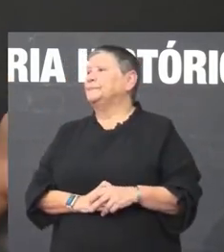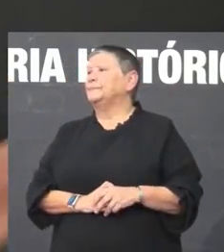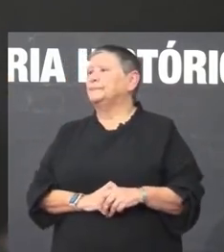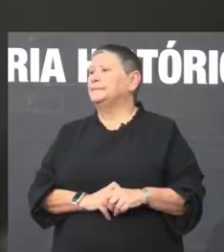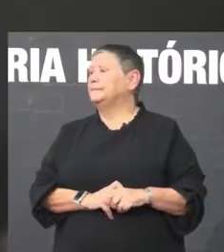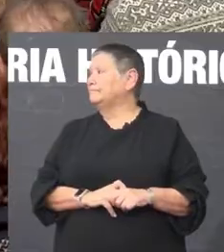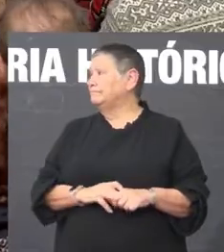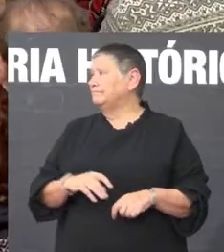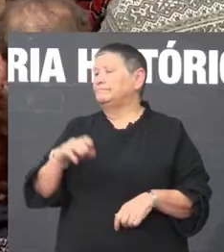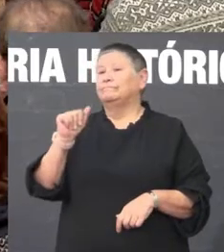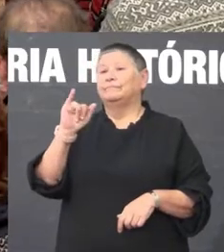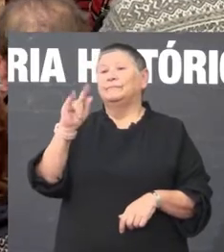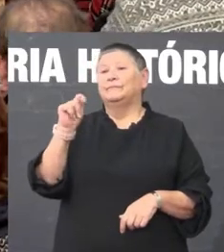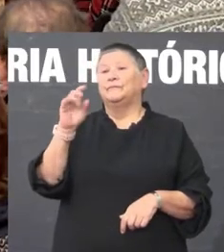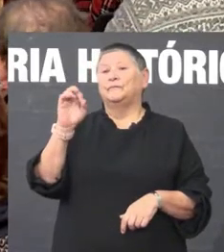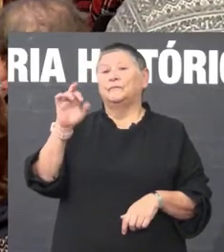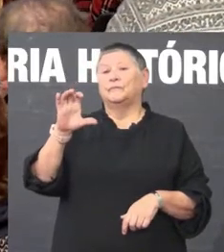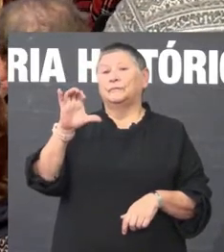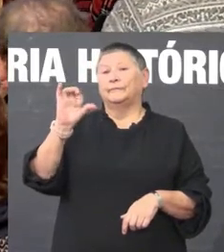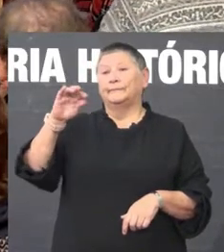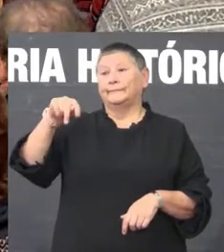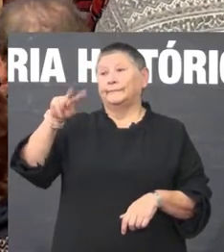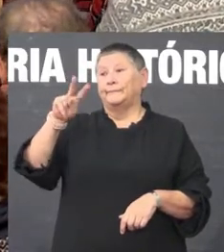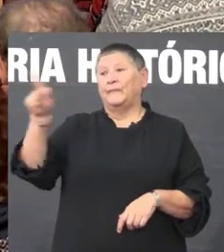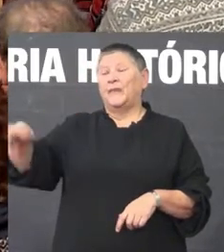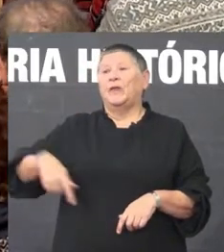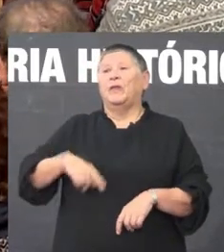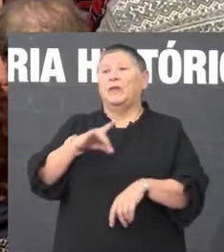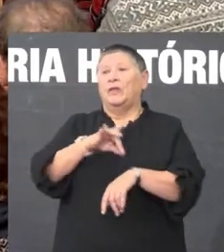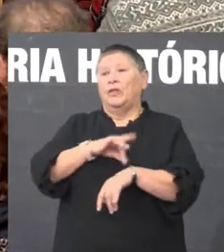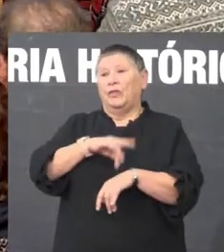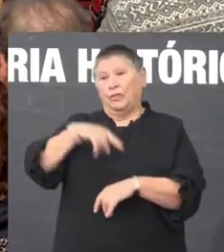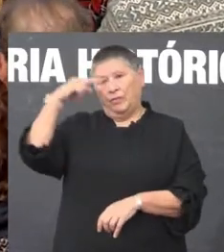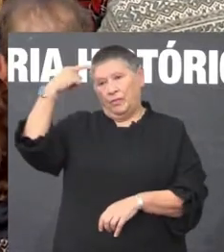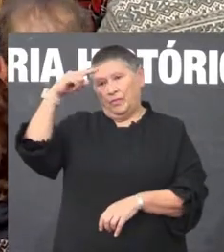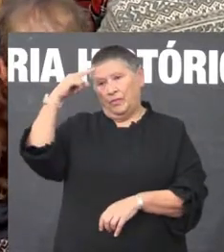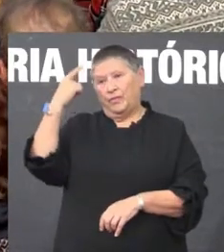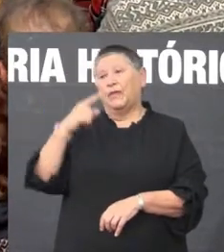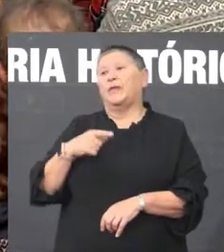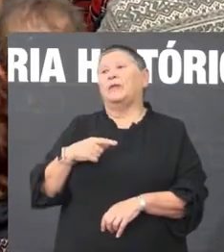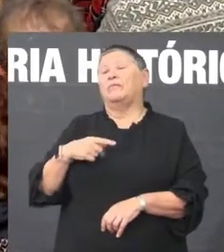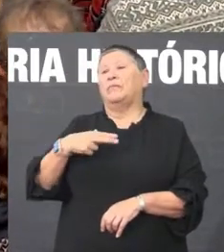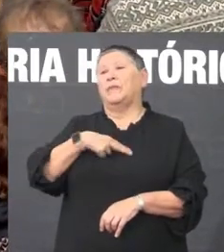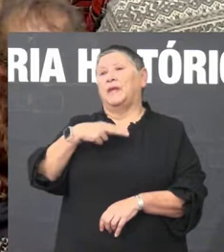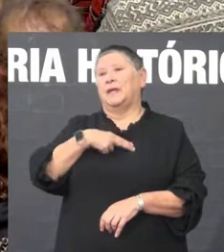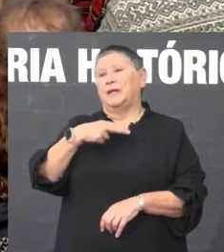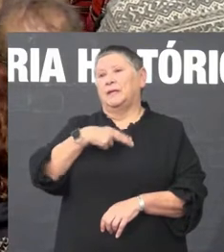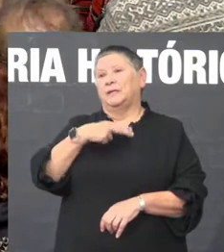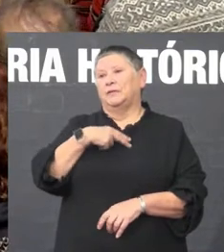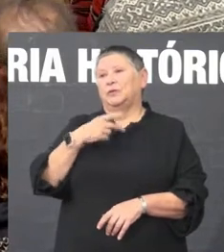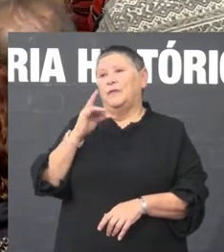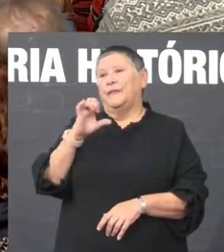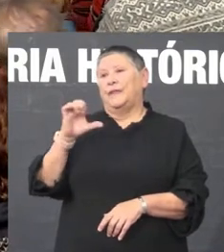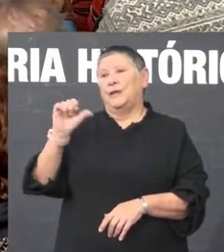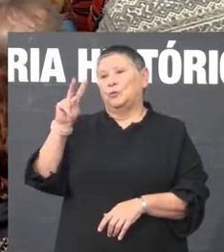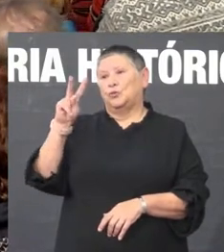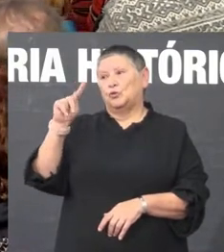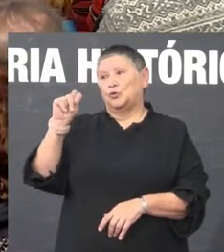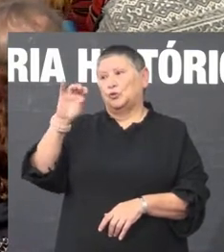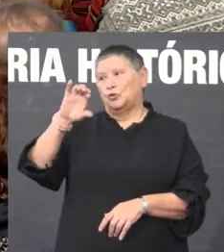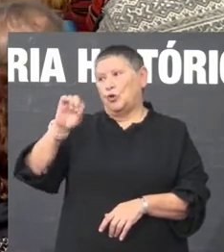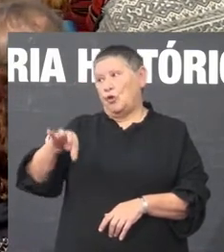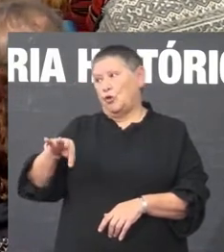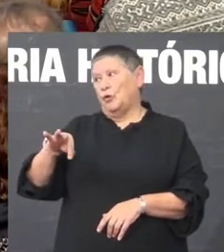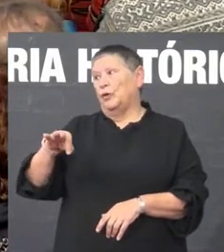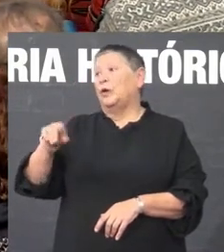Aitor Esteban é doutor en Dereito pola Universidade de Deusto, impartiu nesta mesma universidade pois as materias de